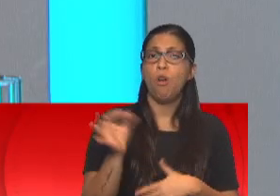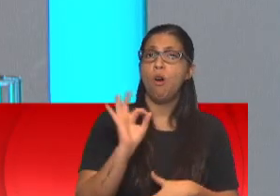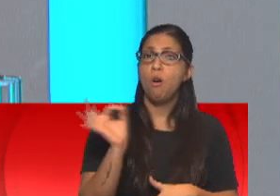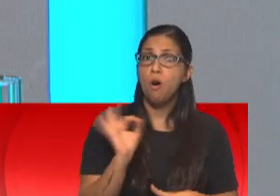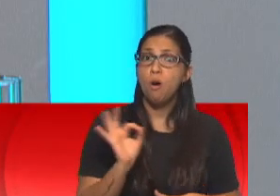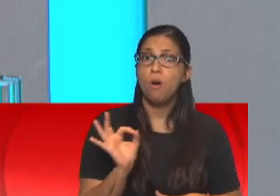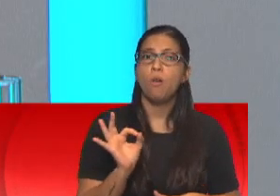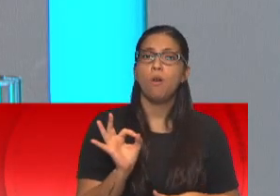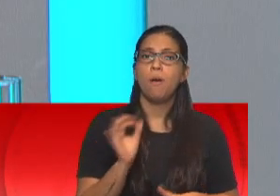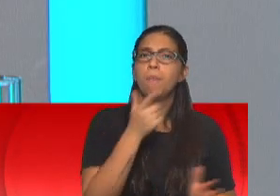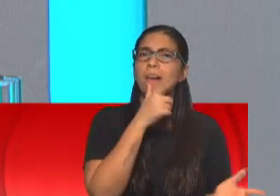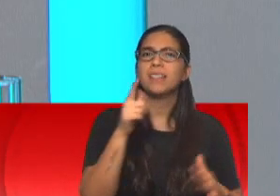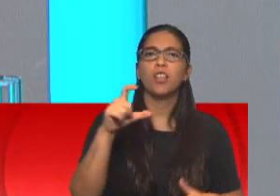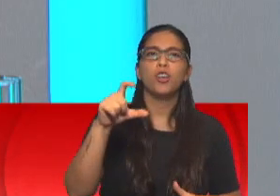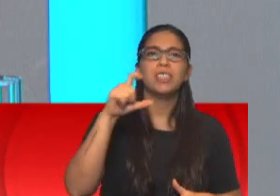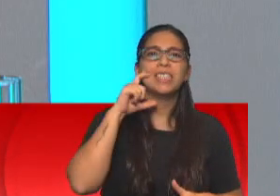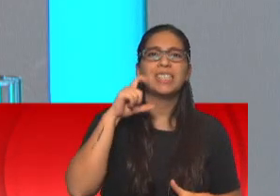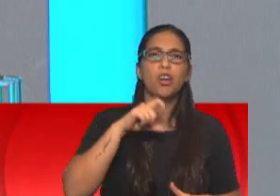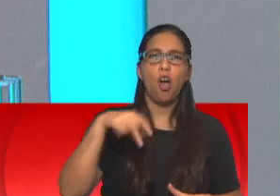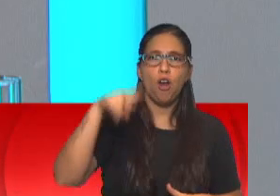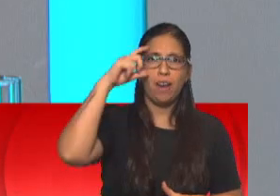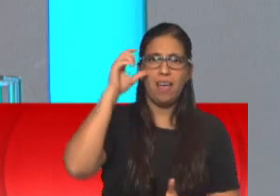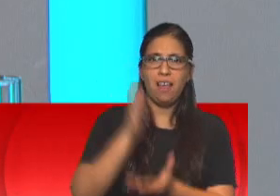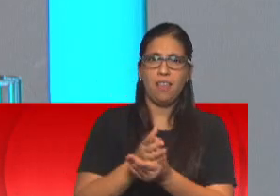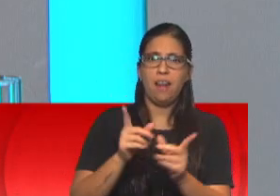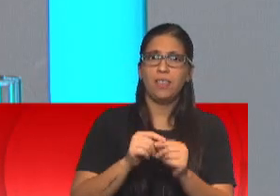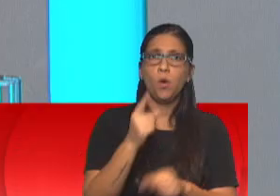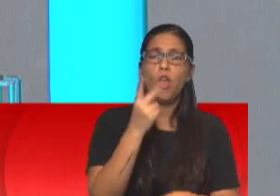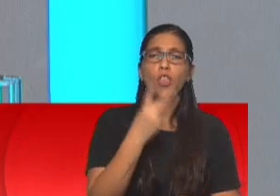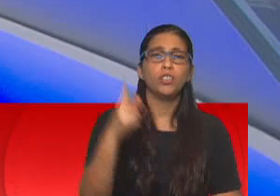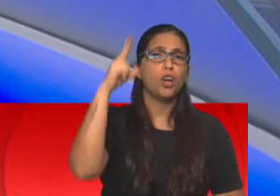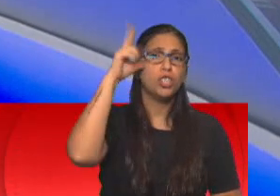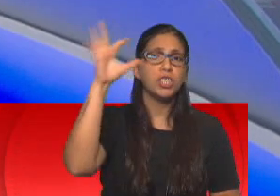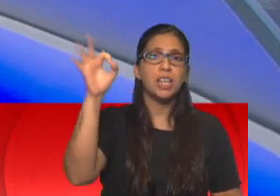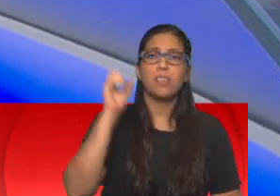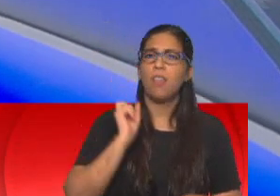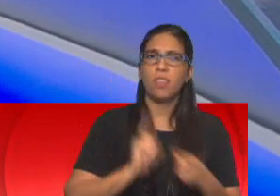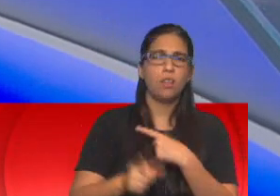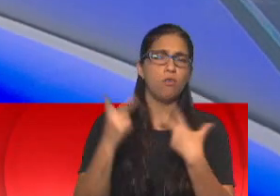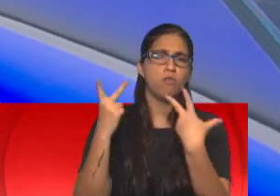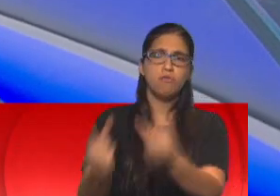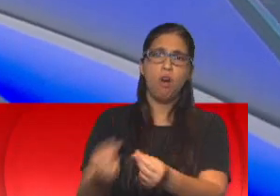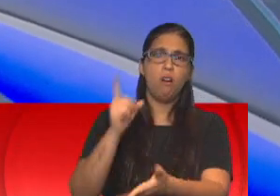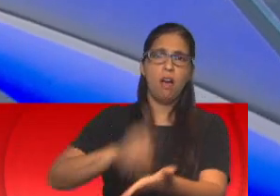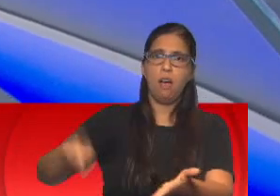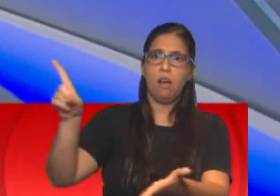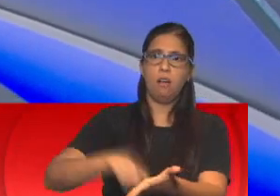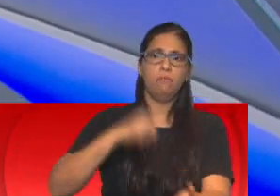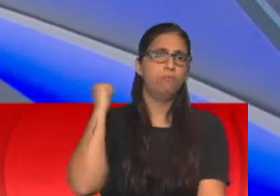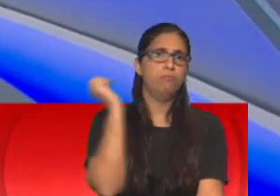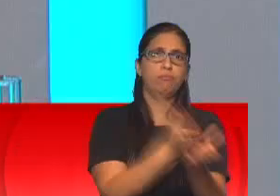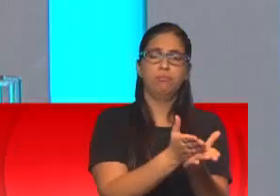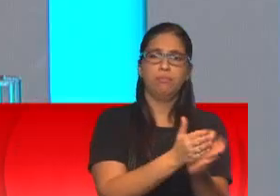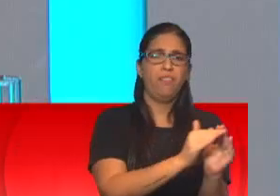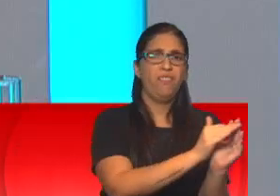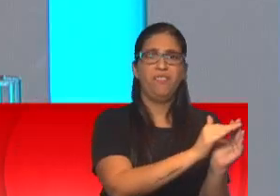pasó en el caso Chicone con Amado Vudú, por el artículo 280, directamente rechazarlo y así la condena